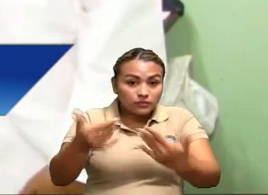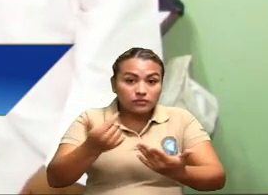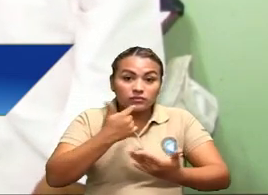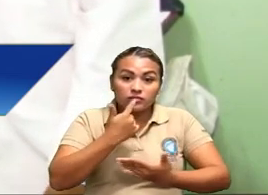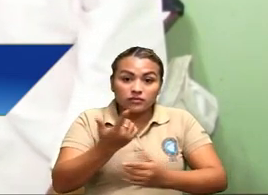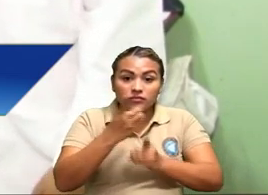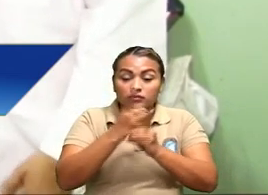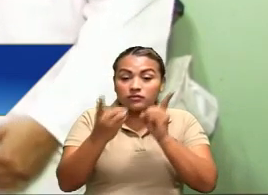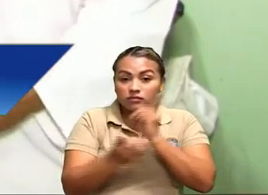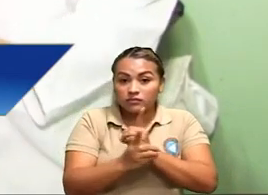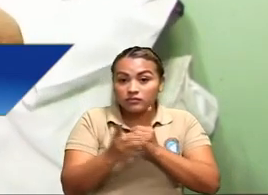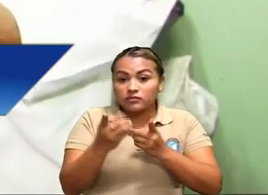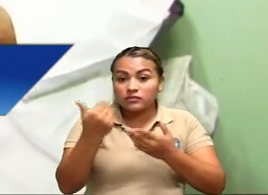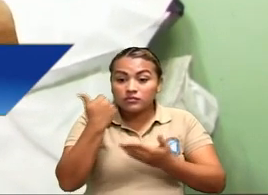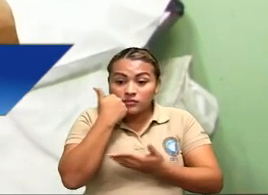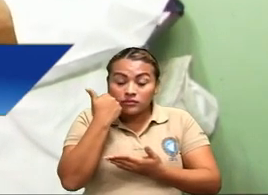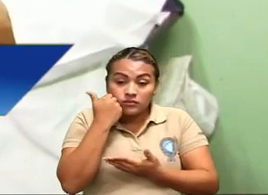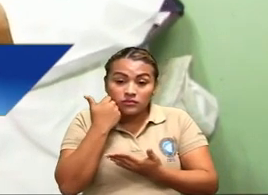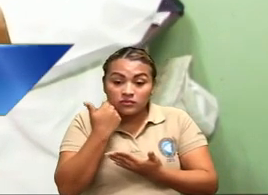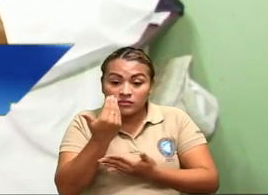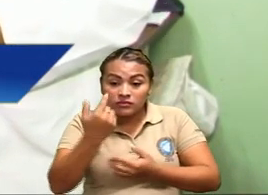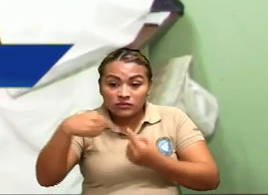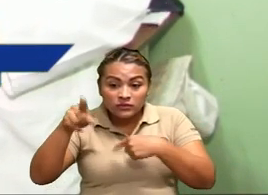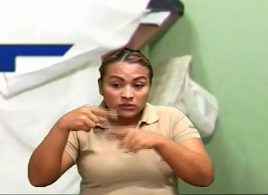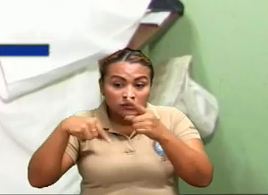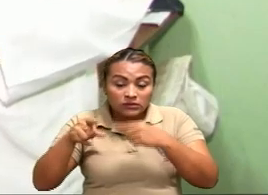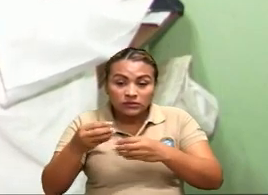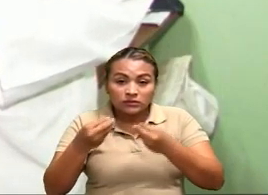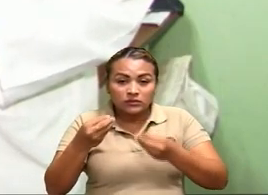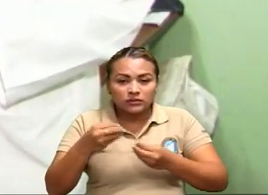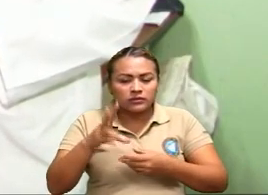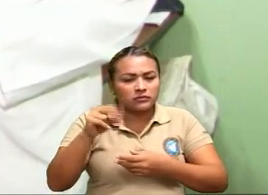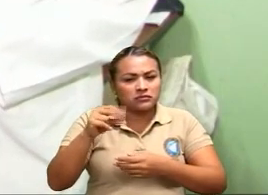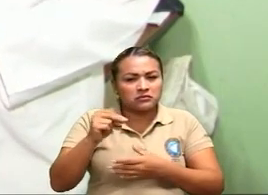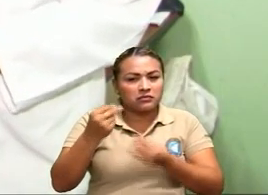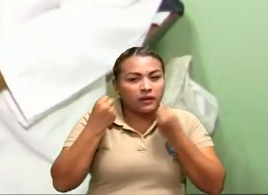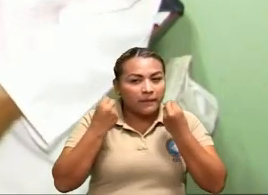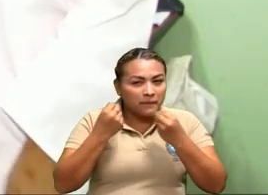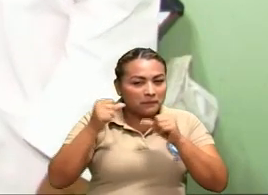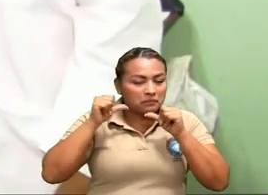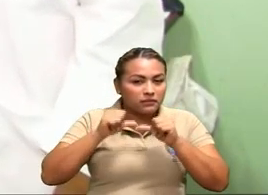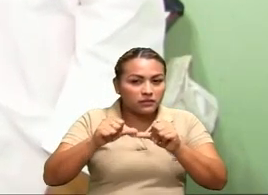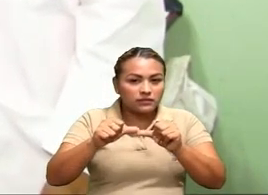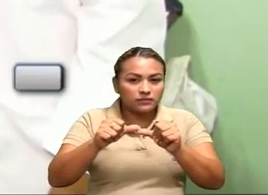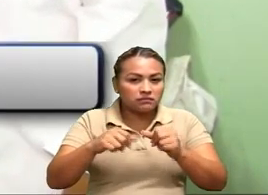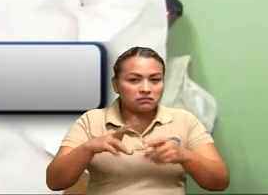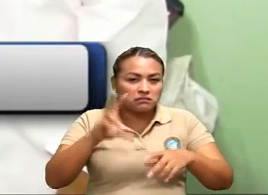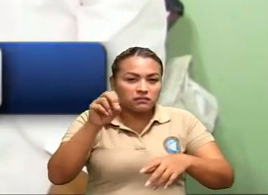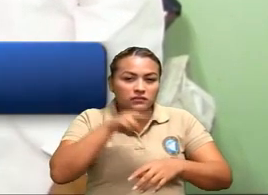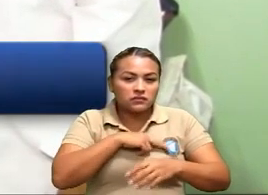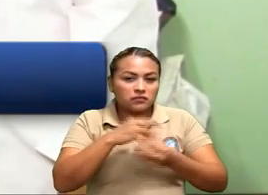enfermedades crónicas, pero que ellos acudan, no mucho. No, no hay